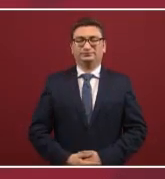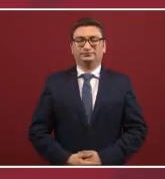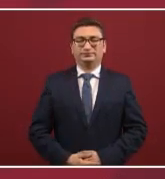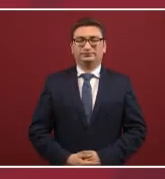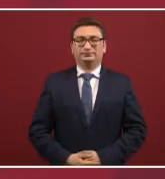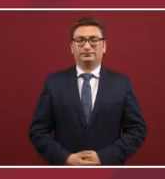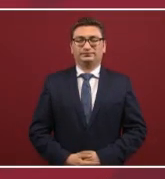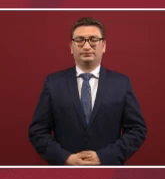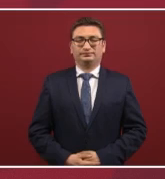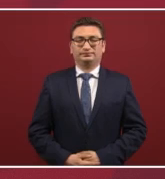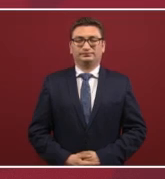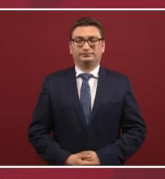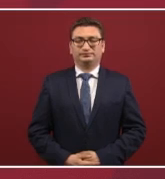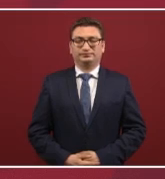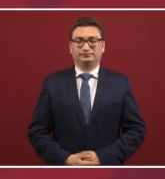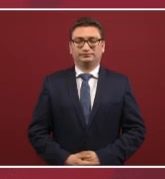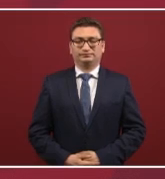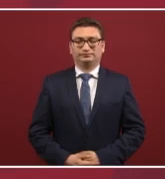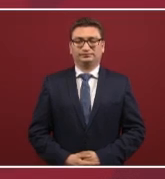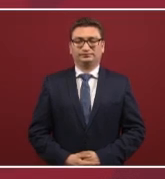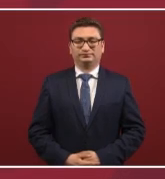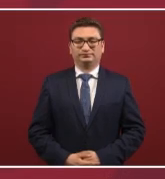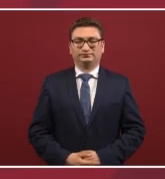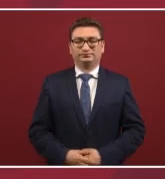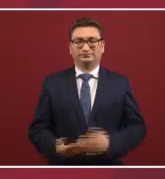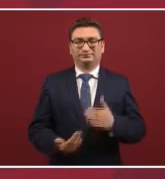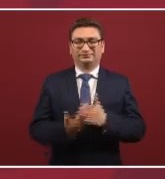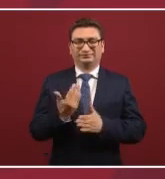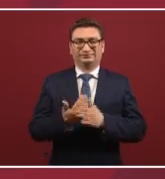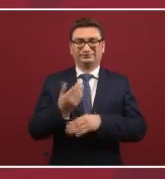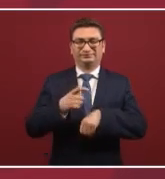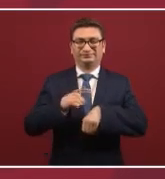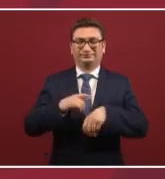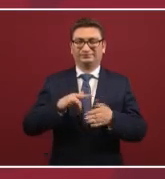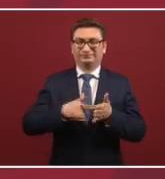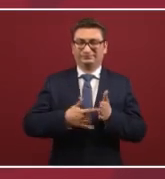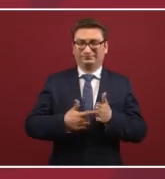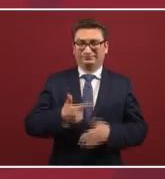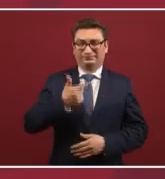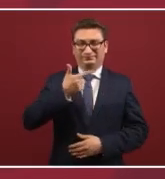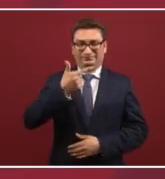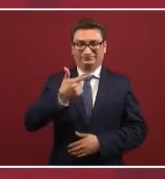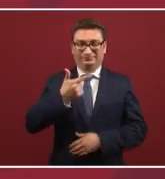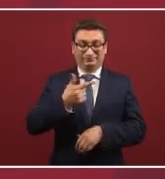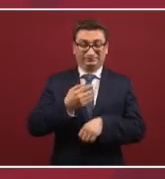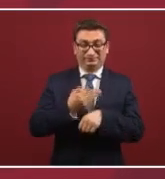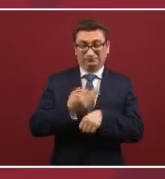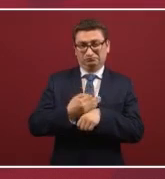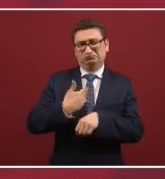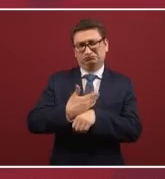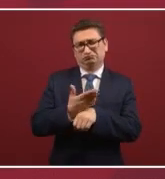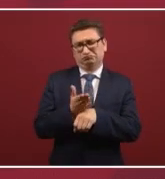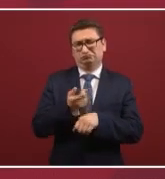a las 7 de la mañana. Ahora se nos hizo un poco tarde.